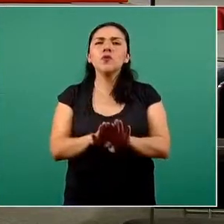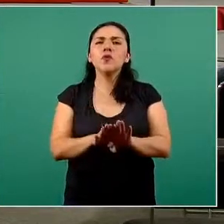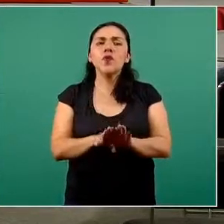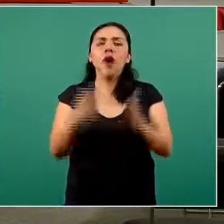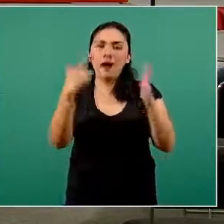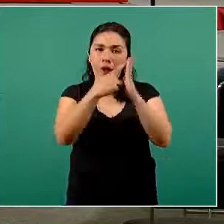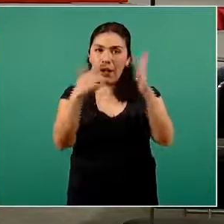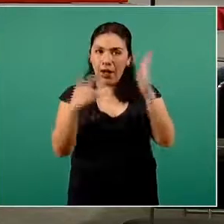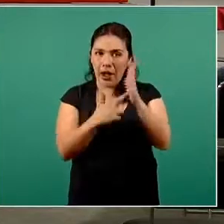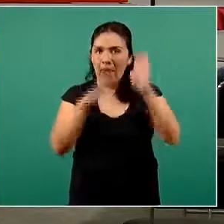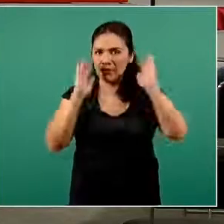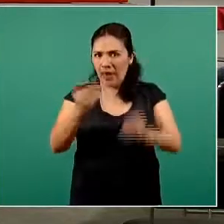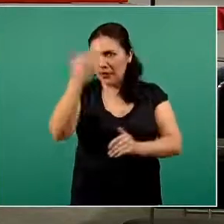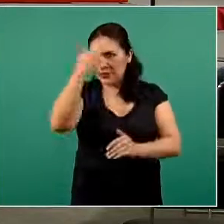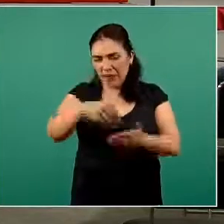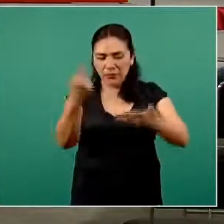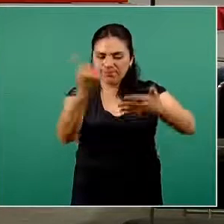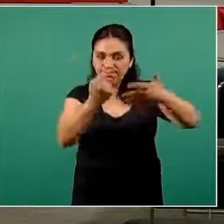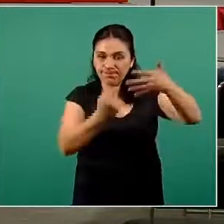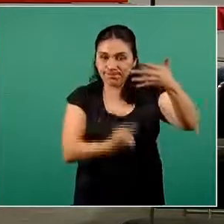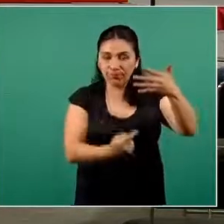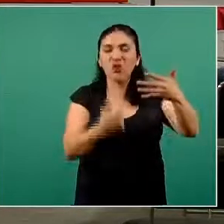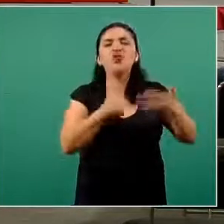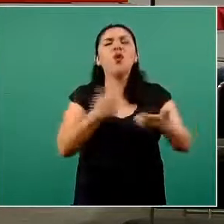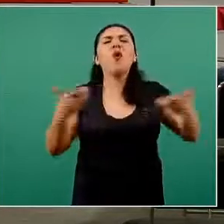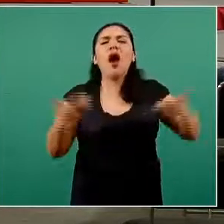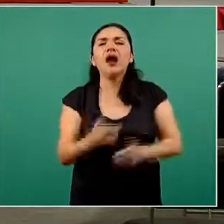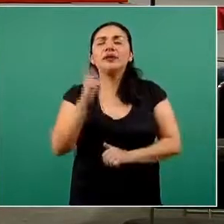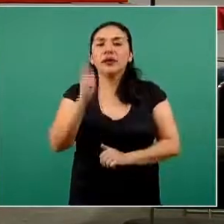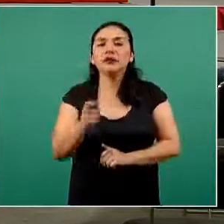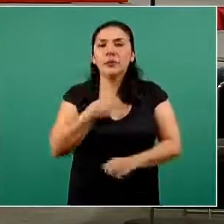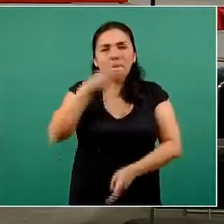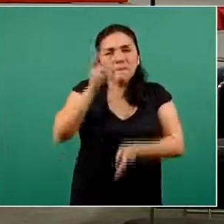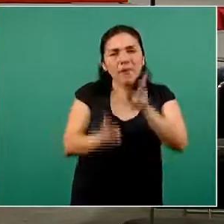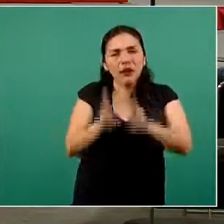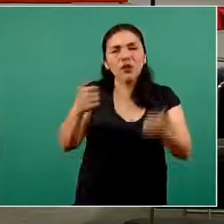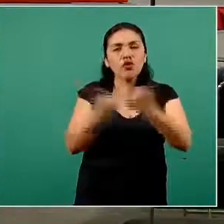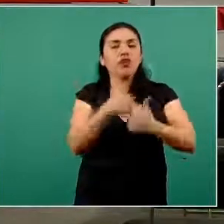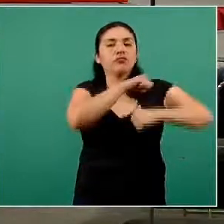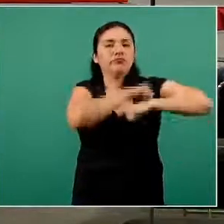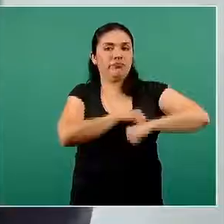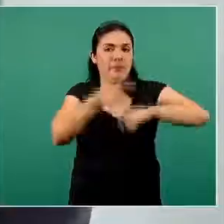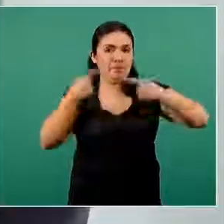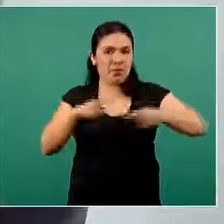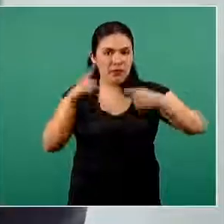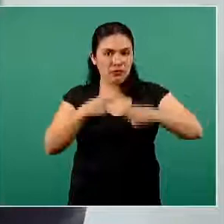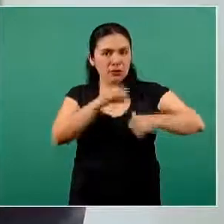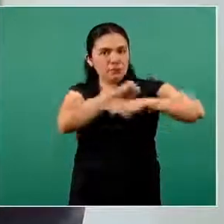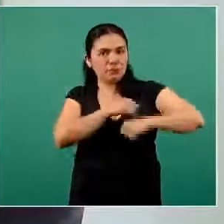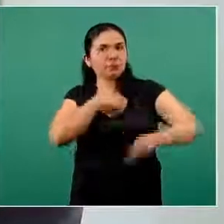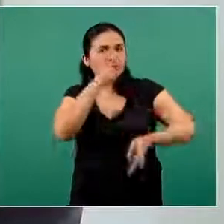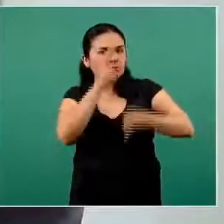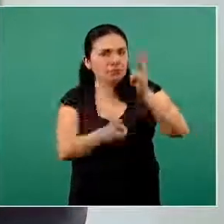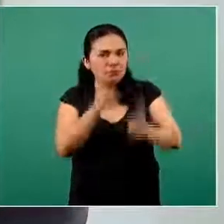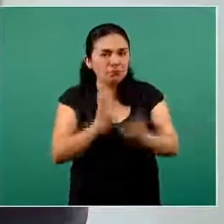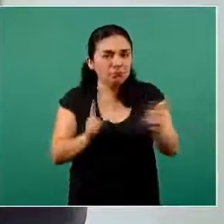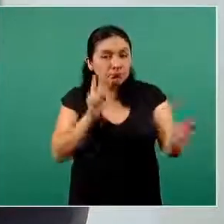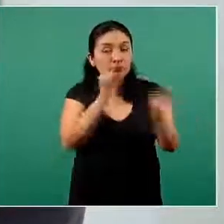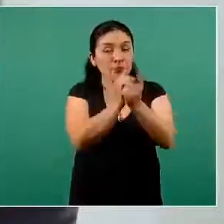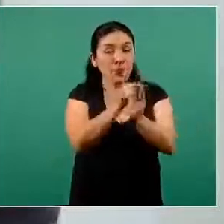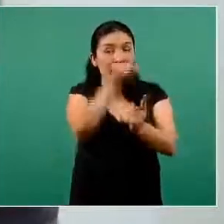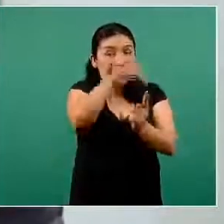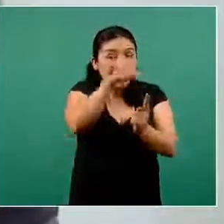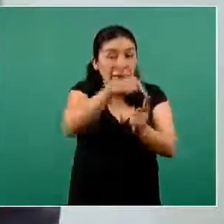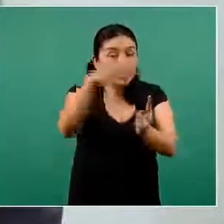las reglas del juego, por decirlo así, y entonces lo que hacíamos es que platicamos con la autoridad, y entonces la autoridad,